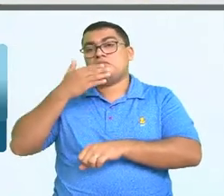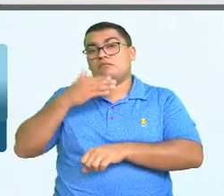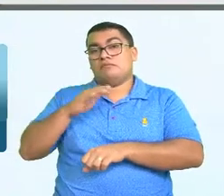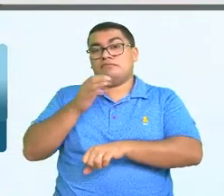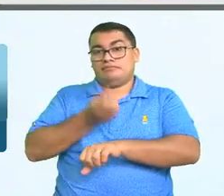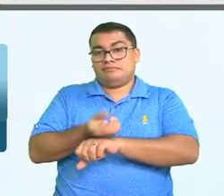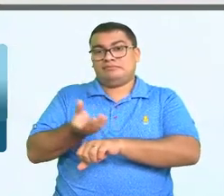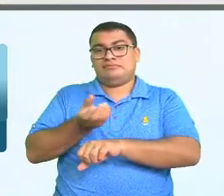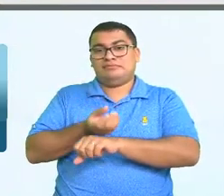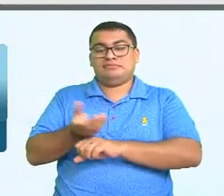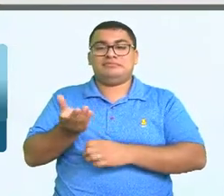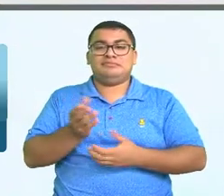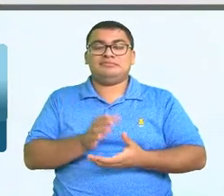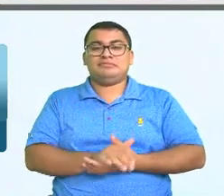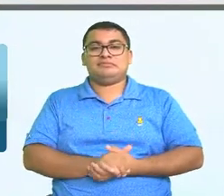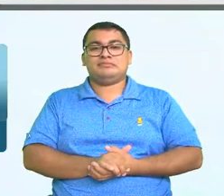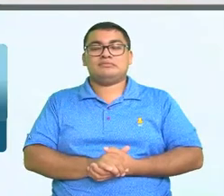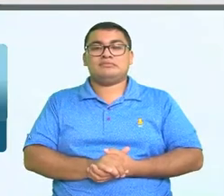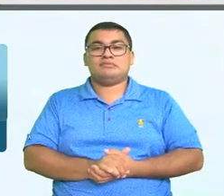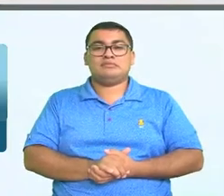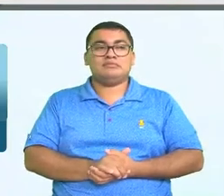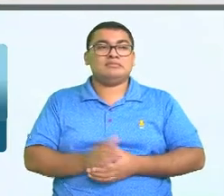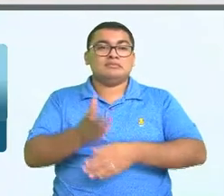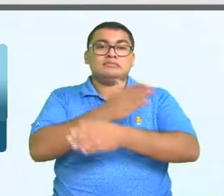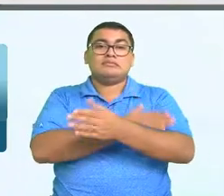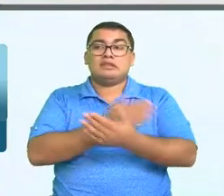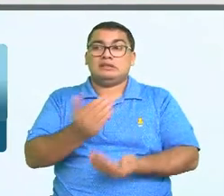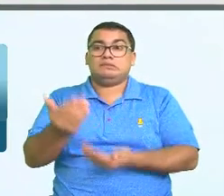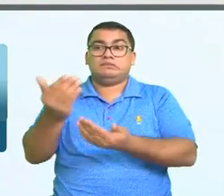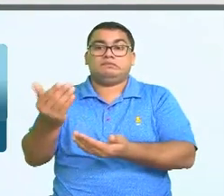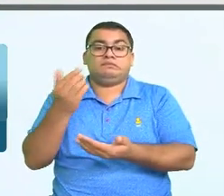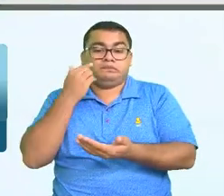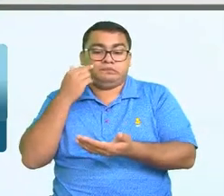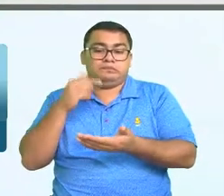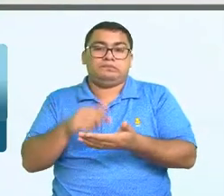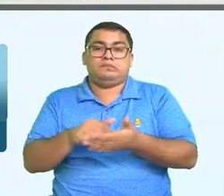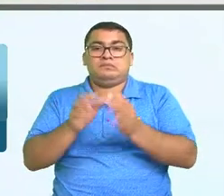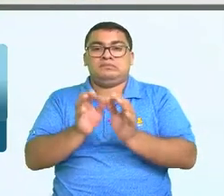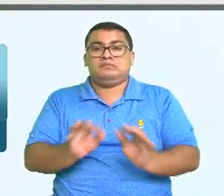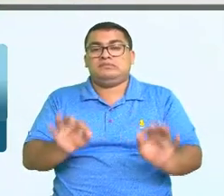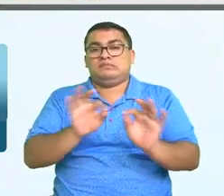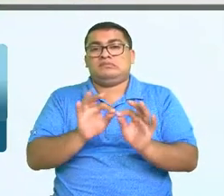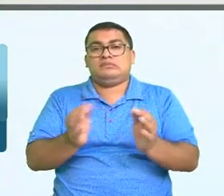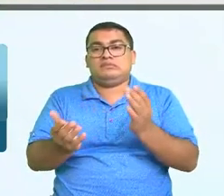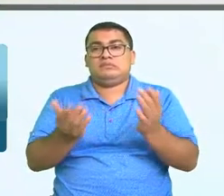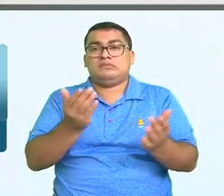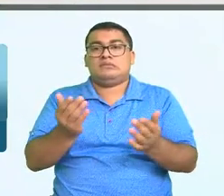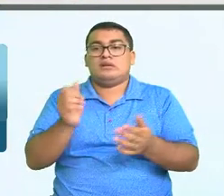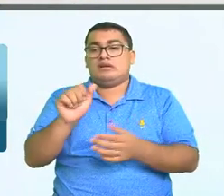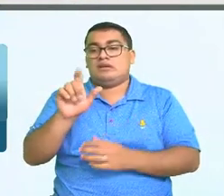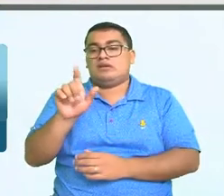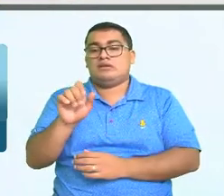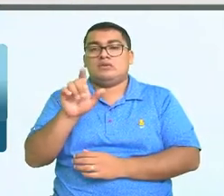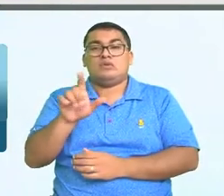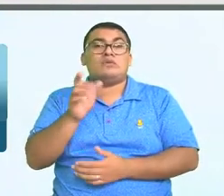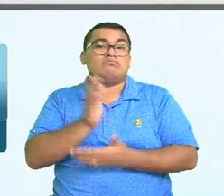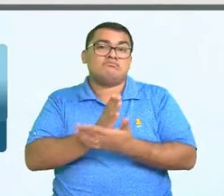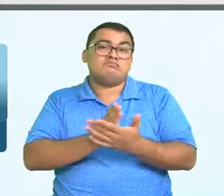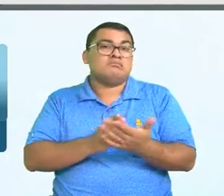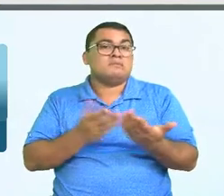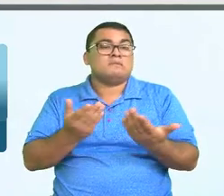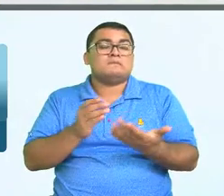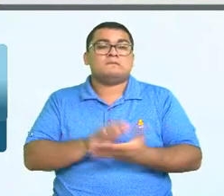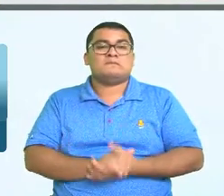consejería, de no llevar al niño a tiempo y tal vez le están dando ahí un atolito o algo, ¿verdad?